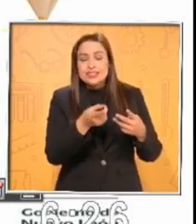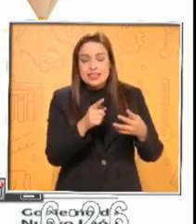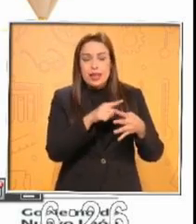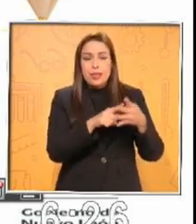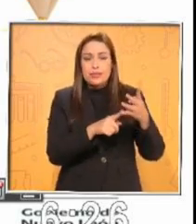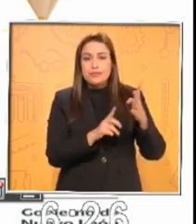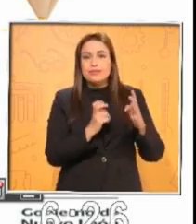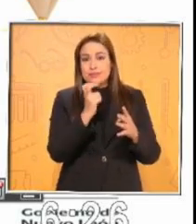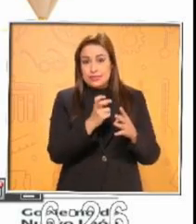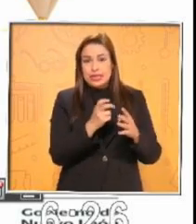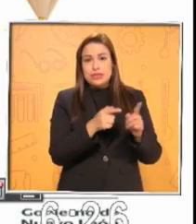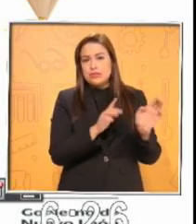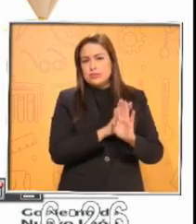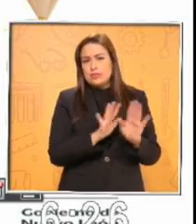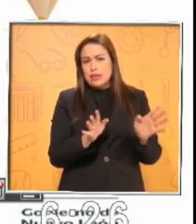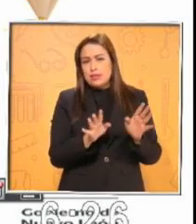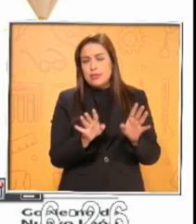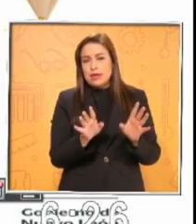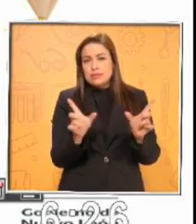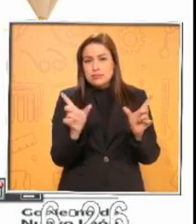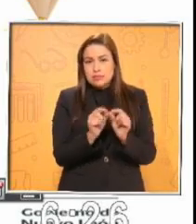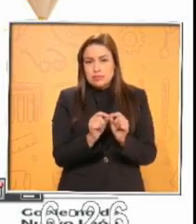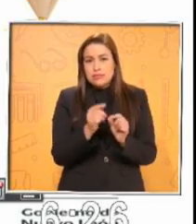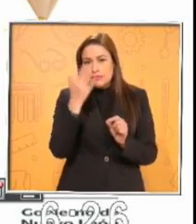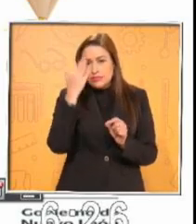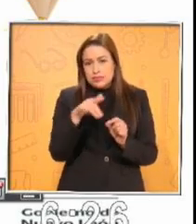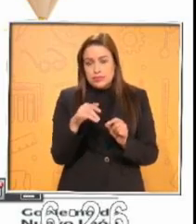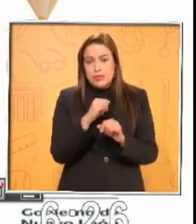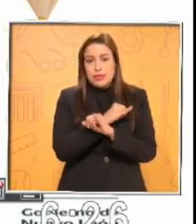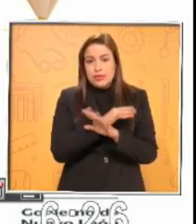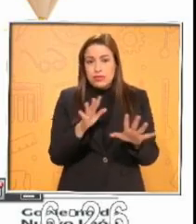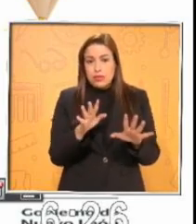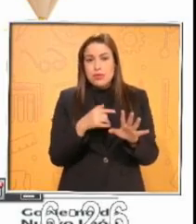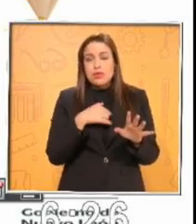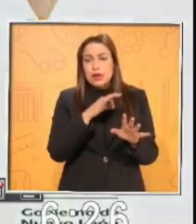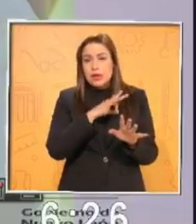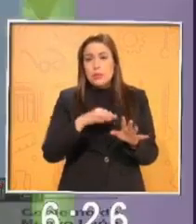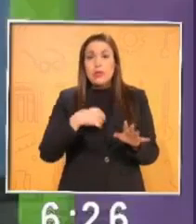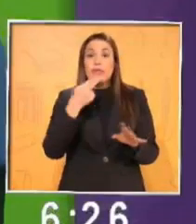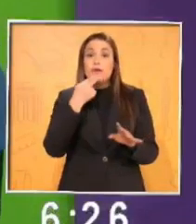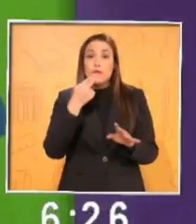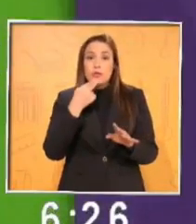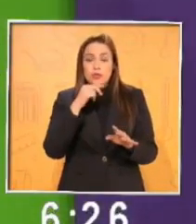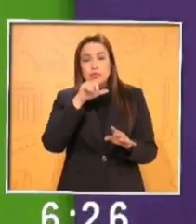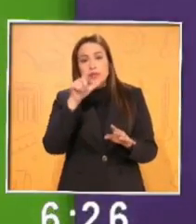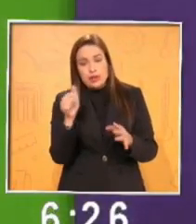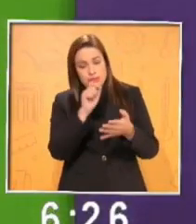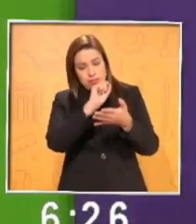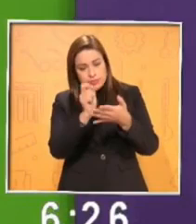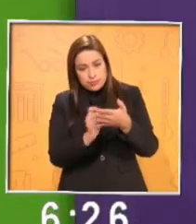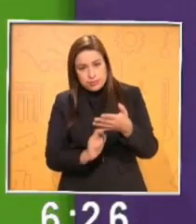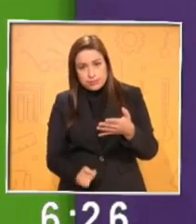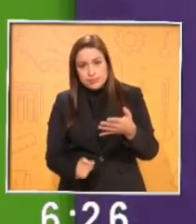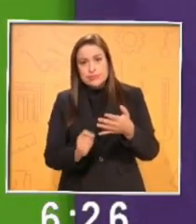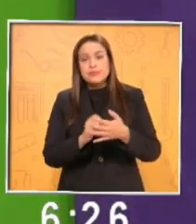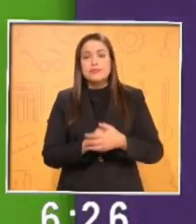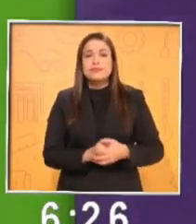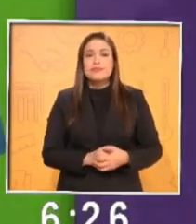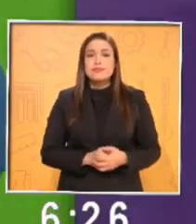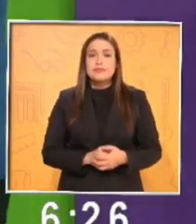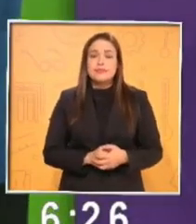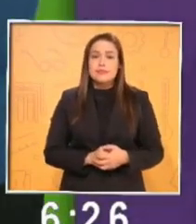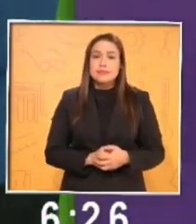es únicamente una cuestión de información que nos va a ser útil para la redacción.